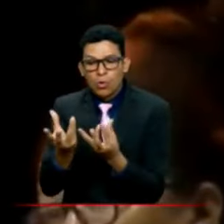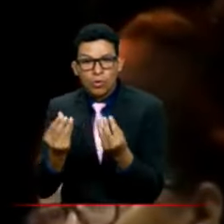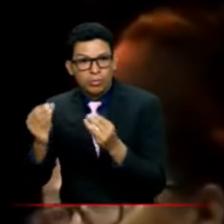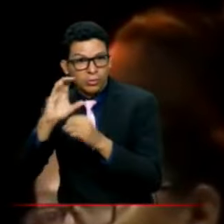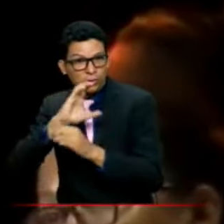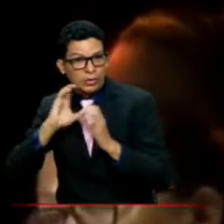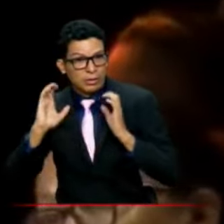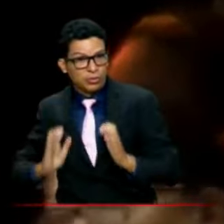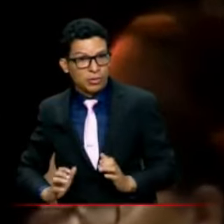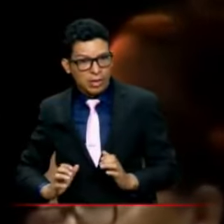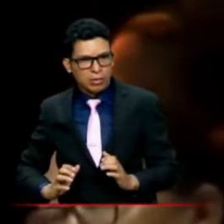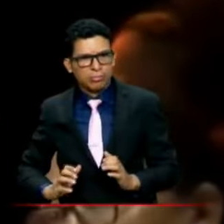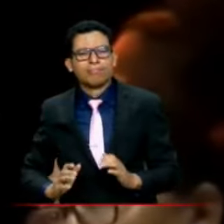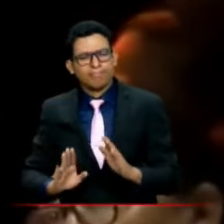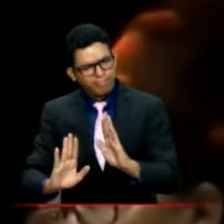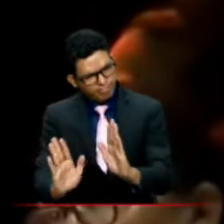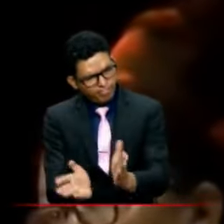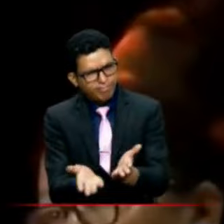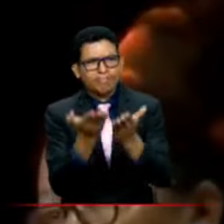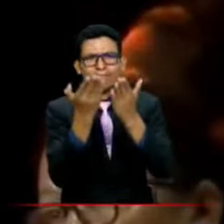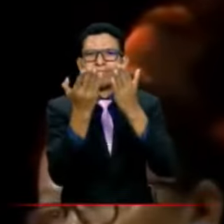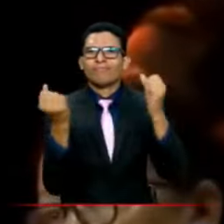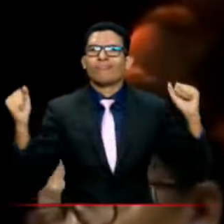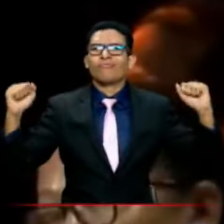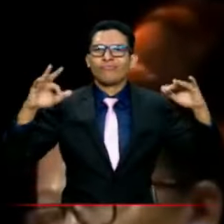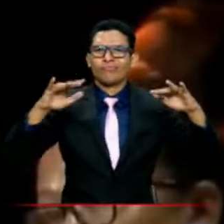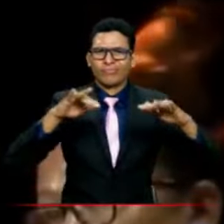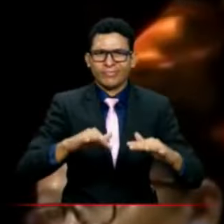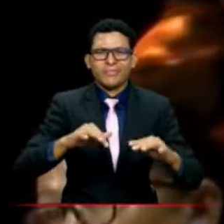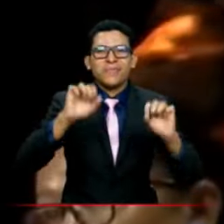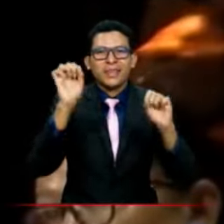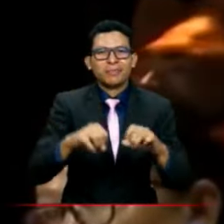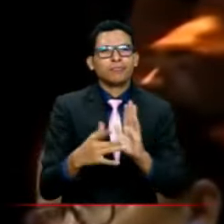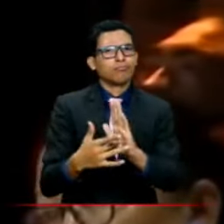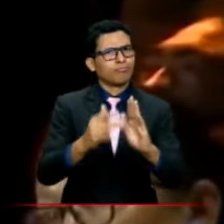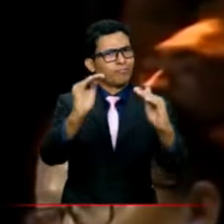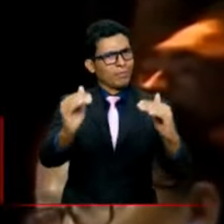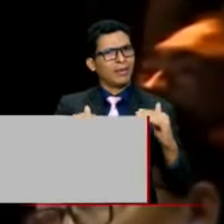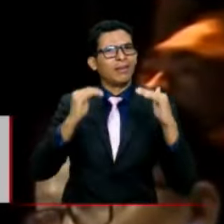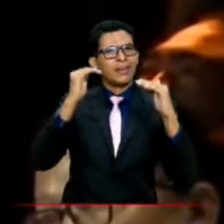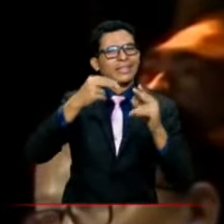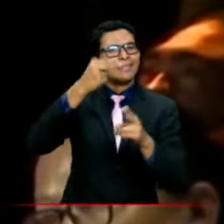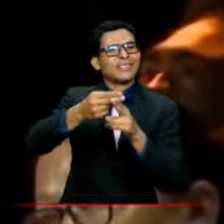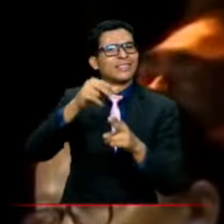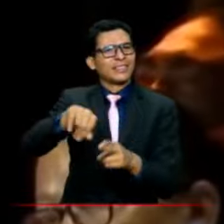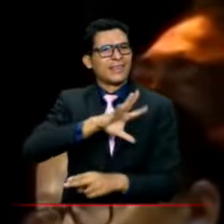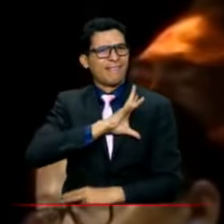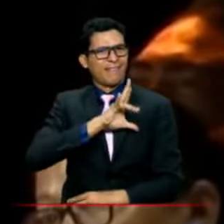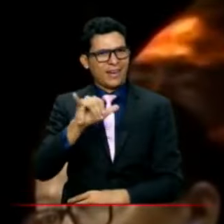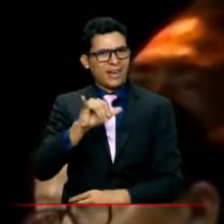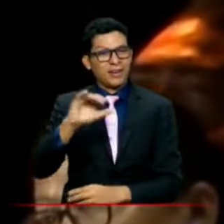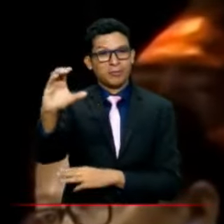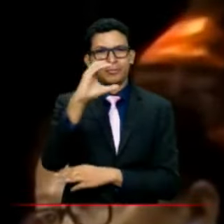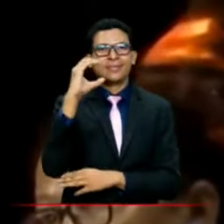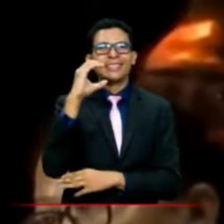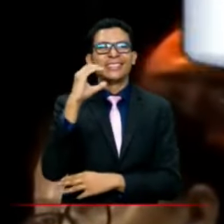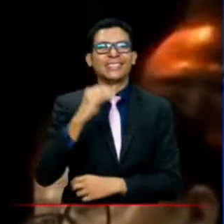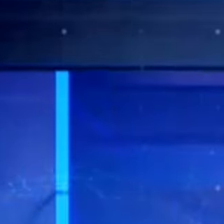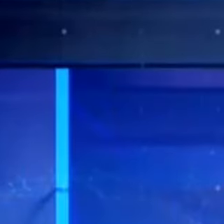ciudad, para sacar adelante este evento y para dejar en alto el nombre de Cali y de